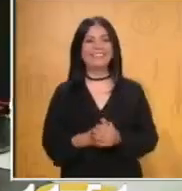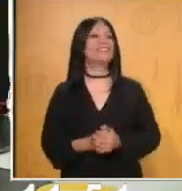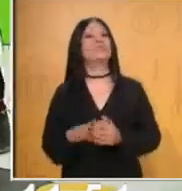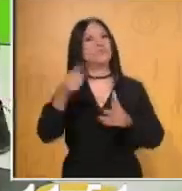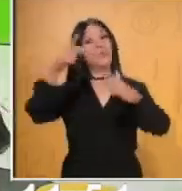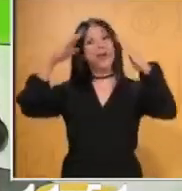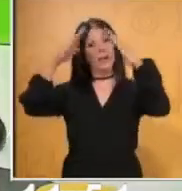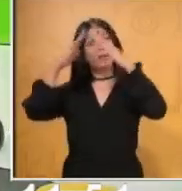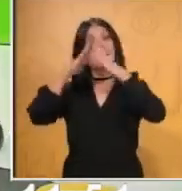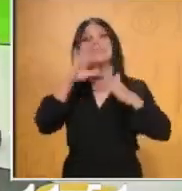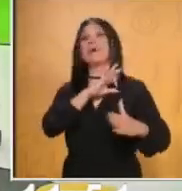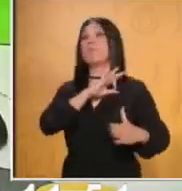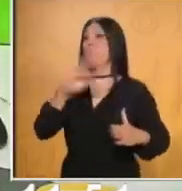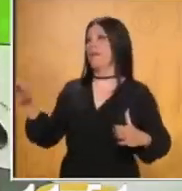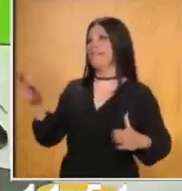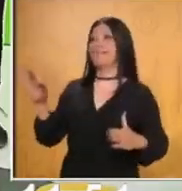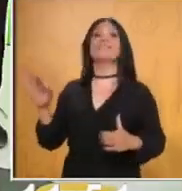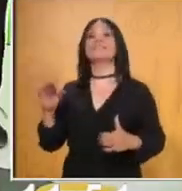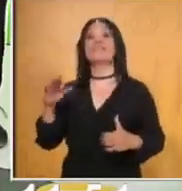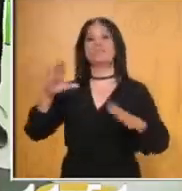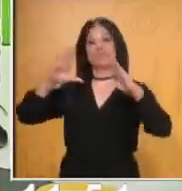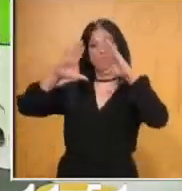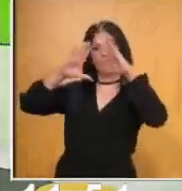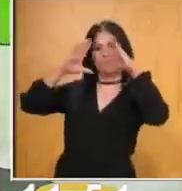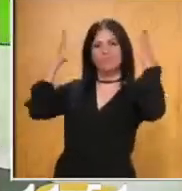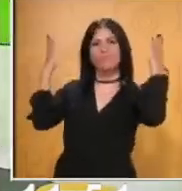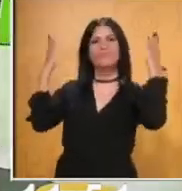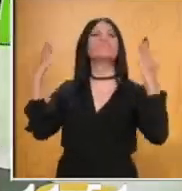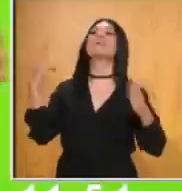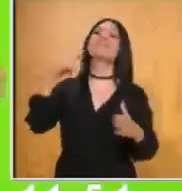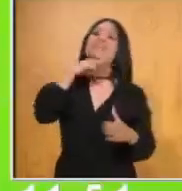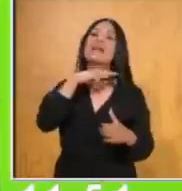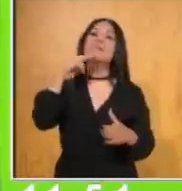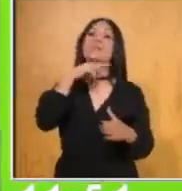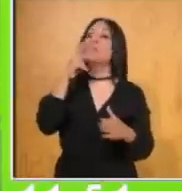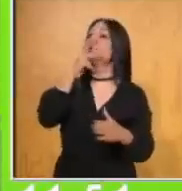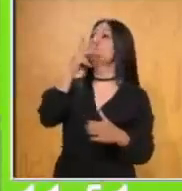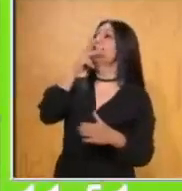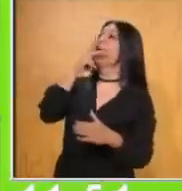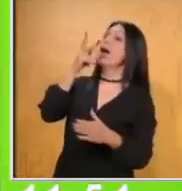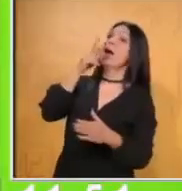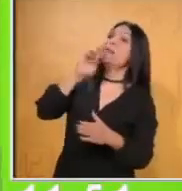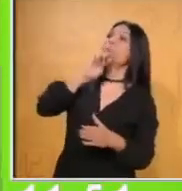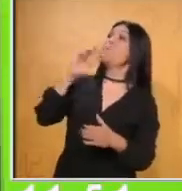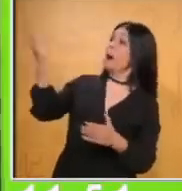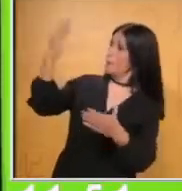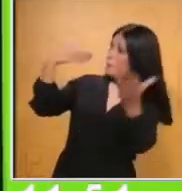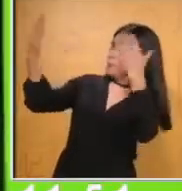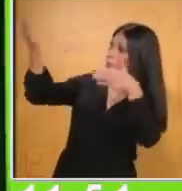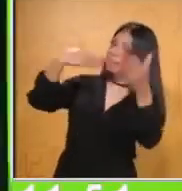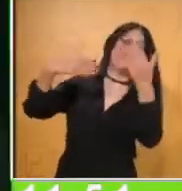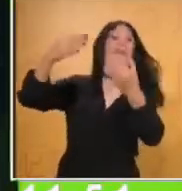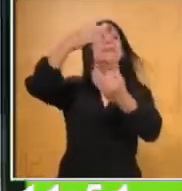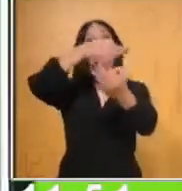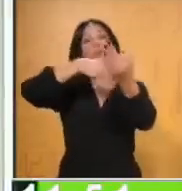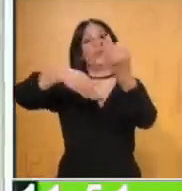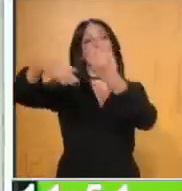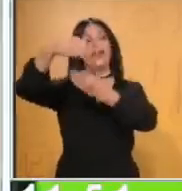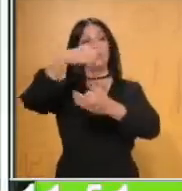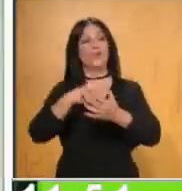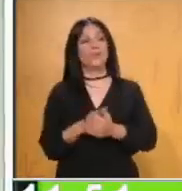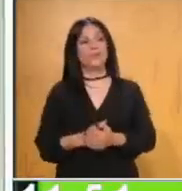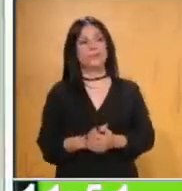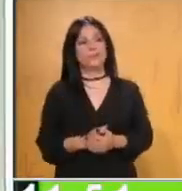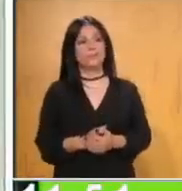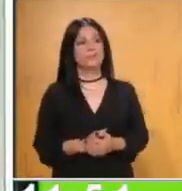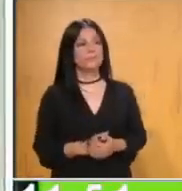casita podemos ir incrementando un poquito la dinámica. ¿Sí? Ahí el papá, la mamá puede poner una actividad más. Emanuel, vamos a pegarle uno más. Venga,